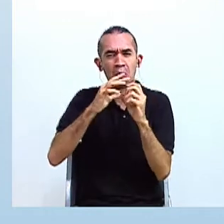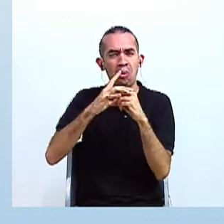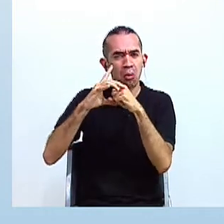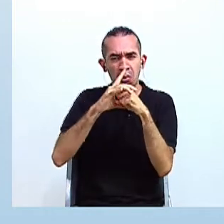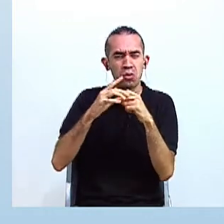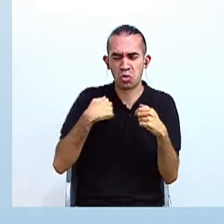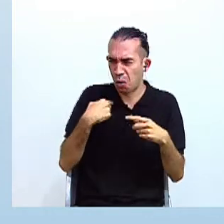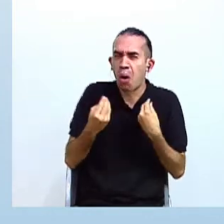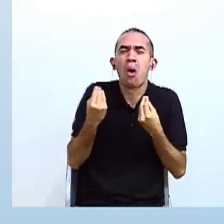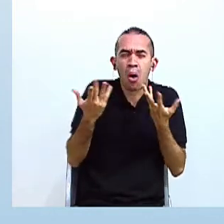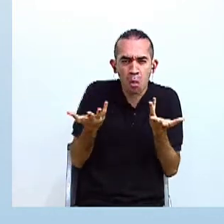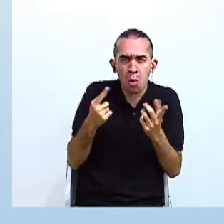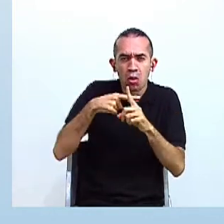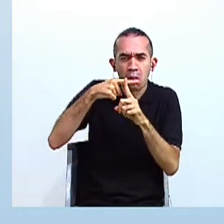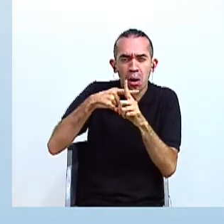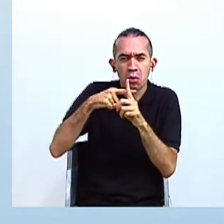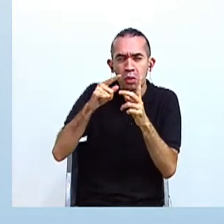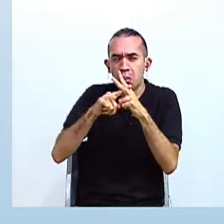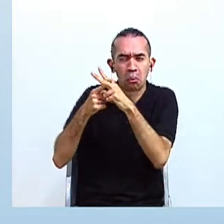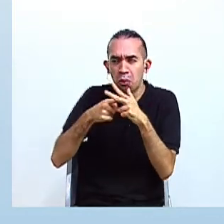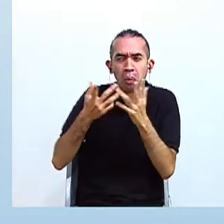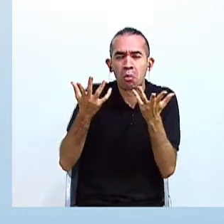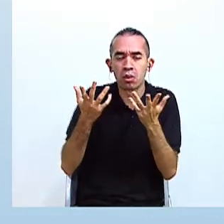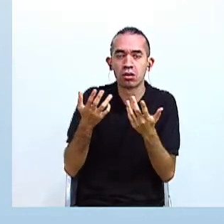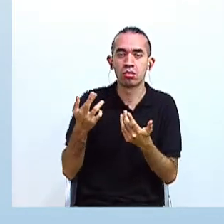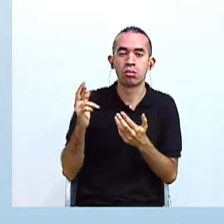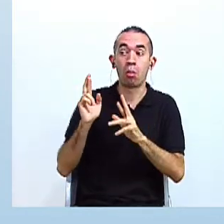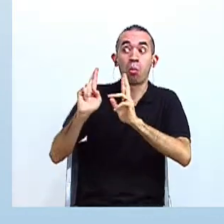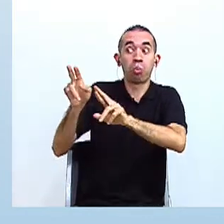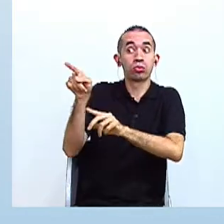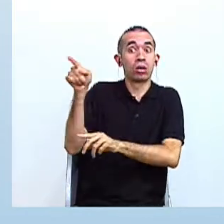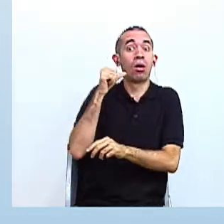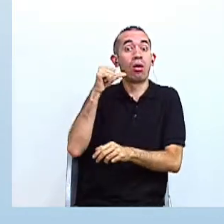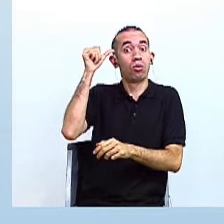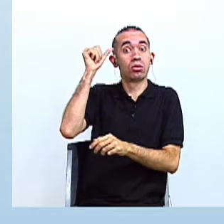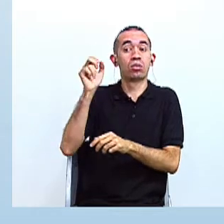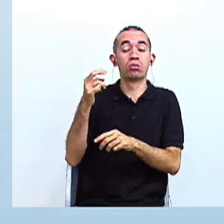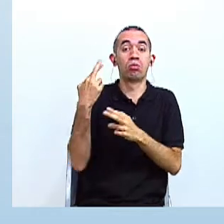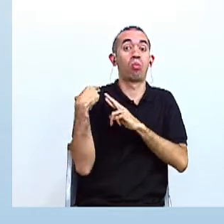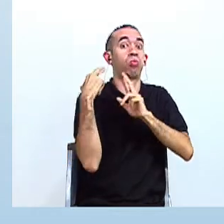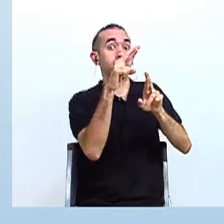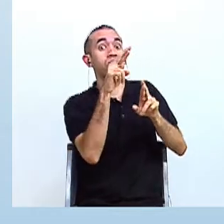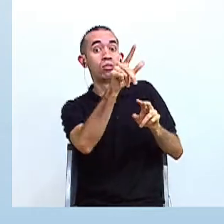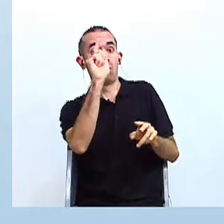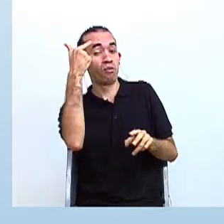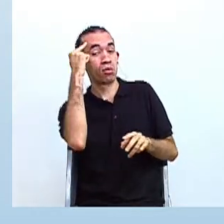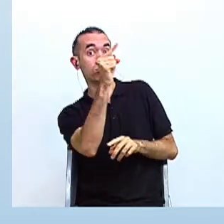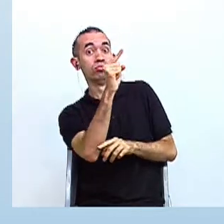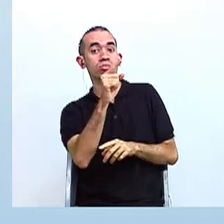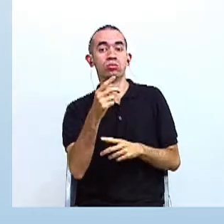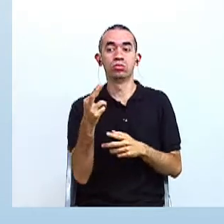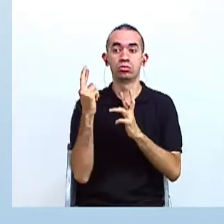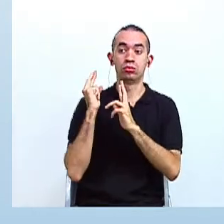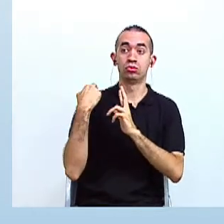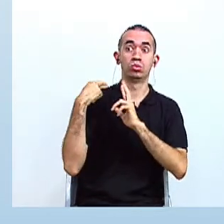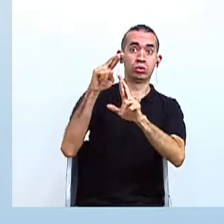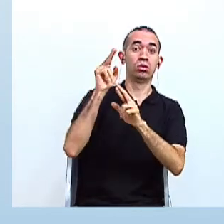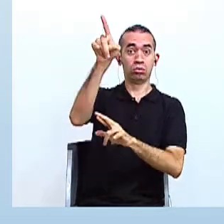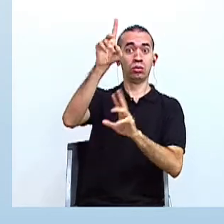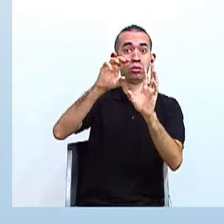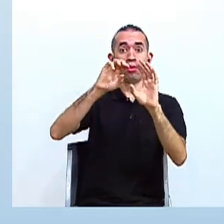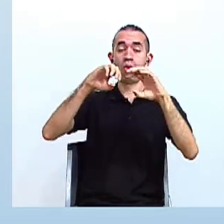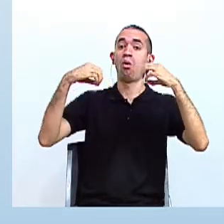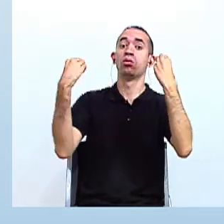planeta? De pronto le echamos esta responsabilidad a los adultos, a los gobiernos o incluso a los organismos